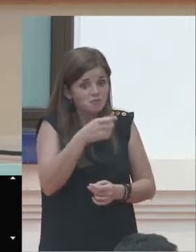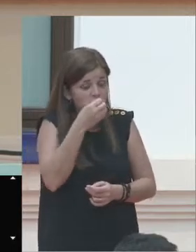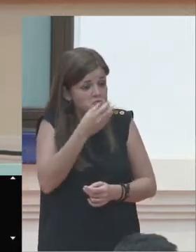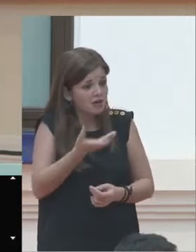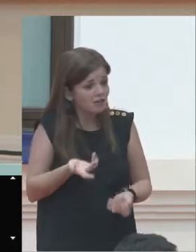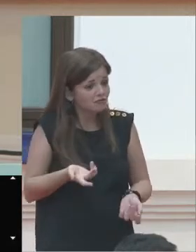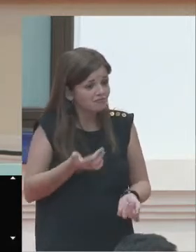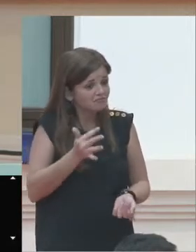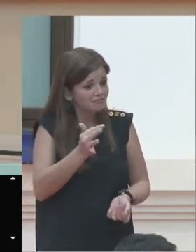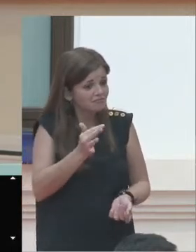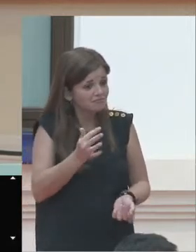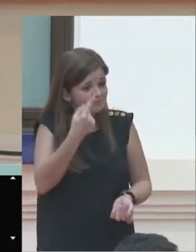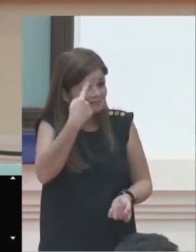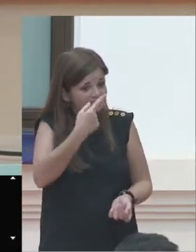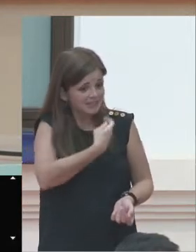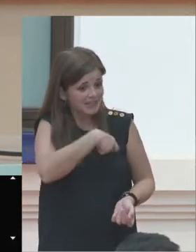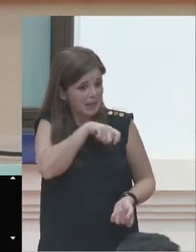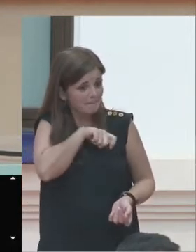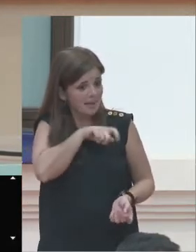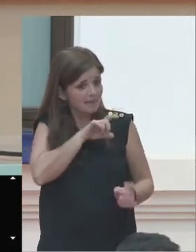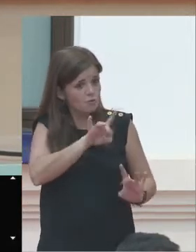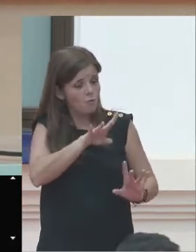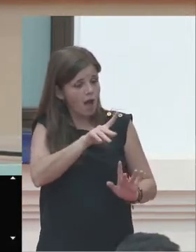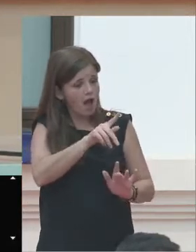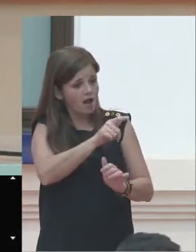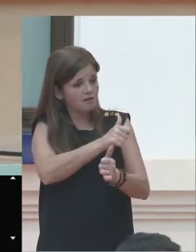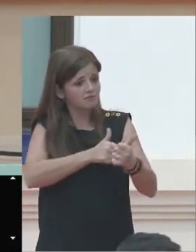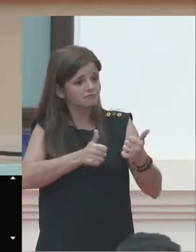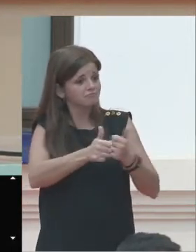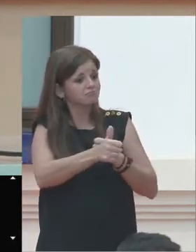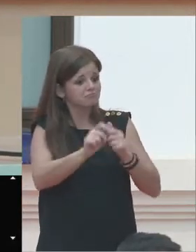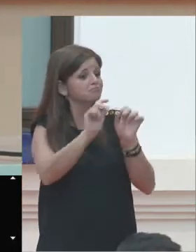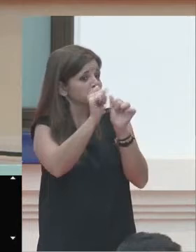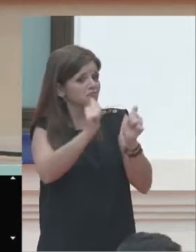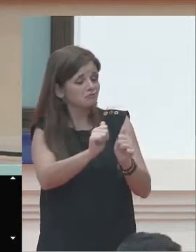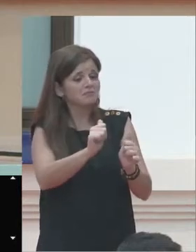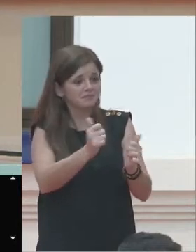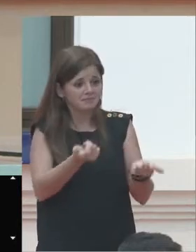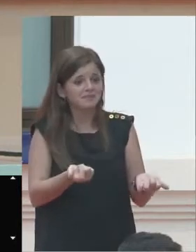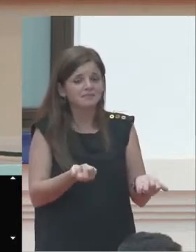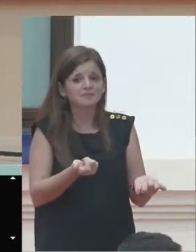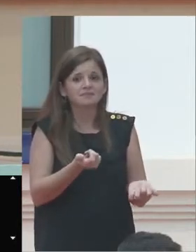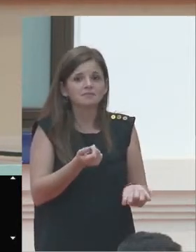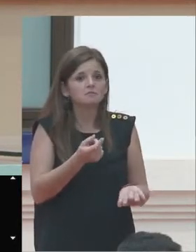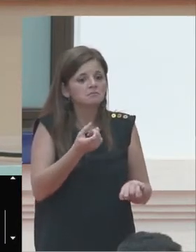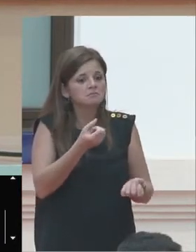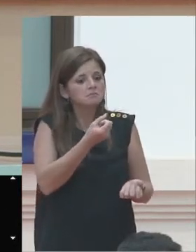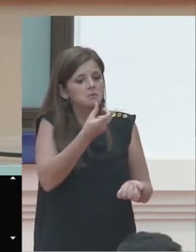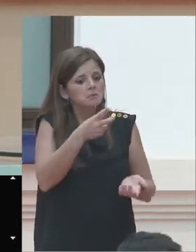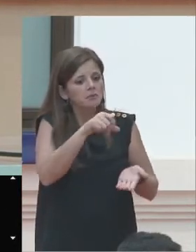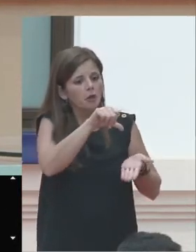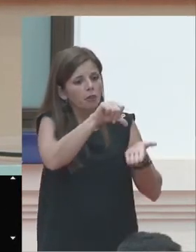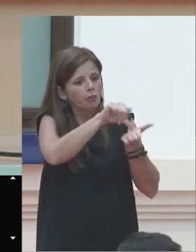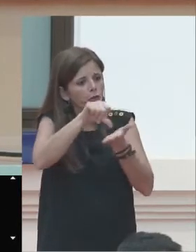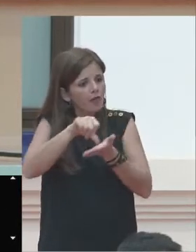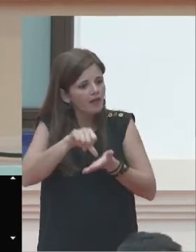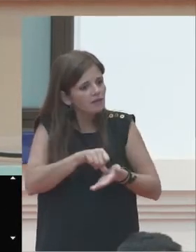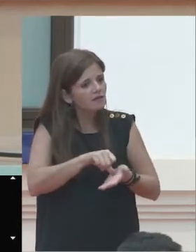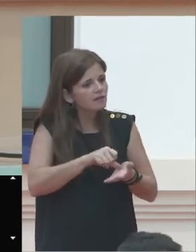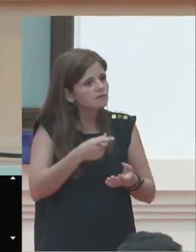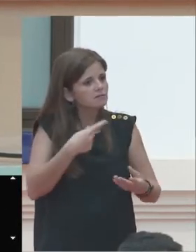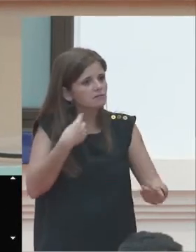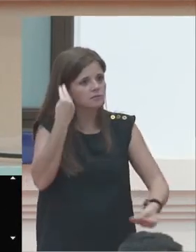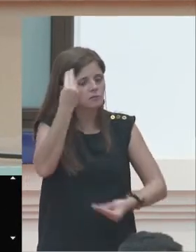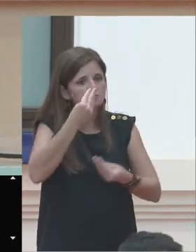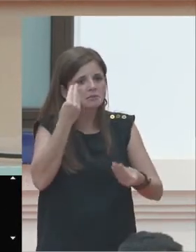tú sabes que en España somos un ejemplo y tenemos prácticamente en todas las ciudades yo creo